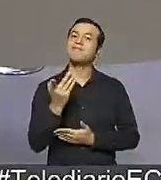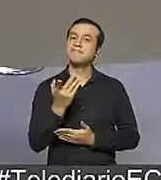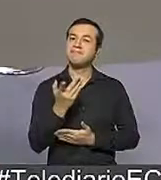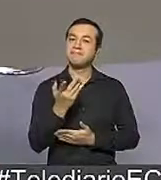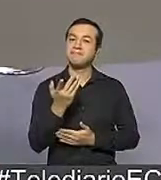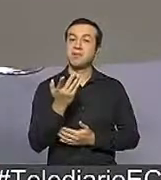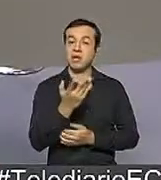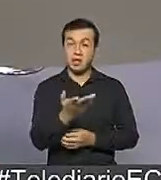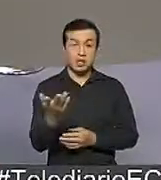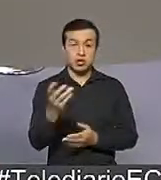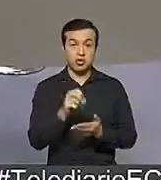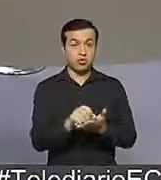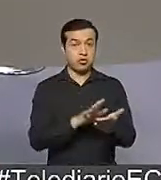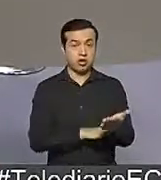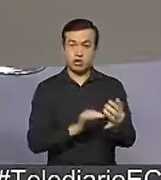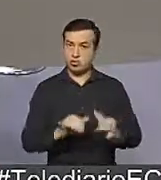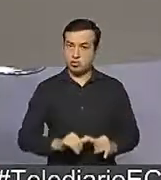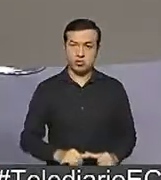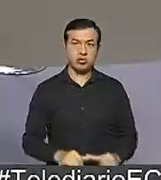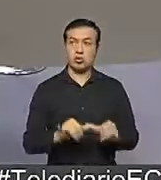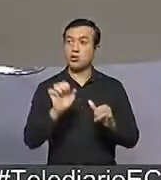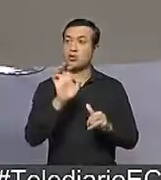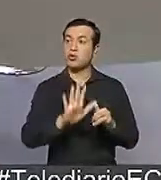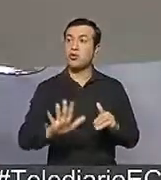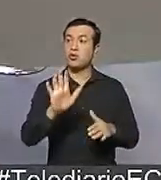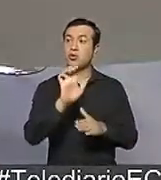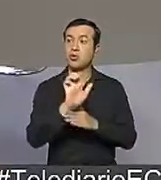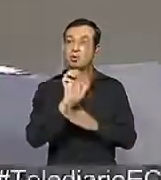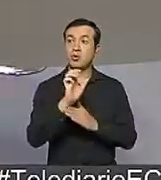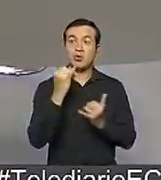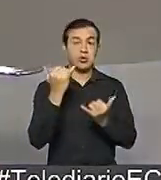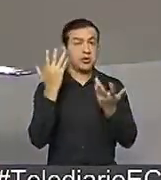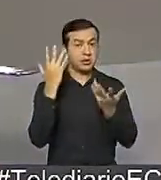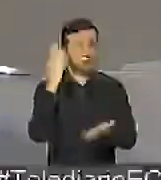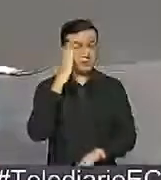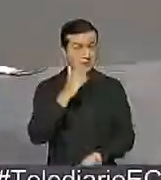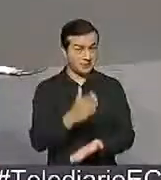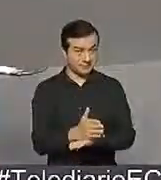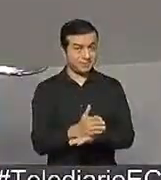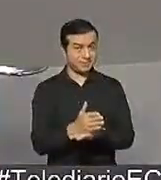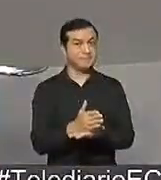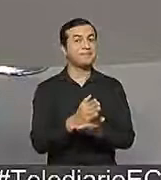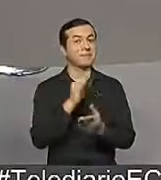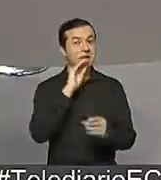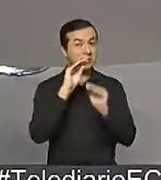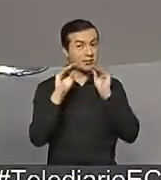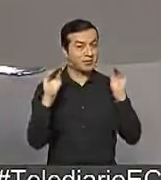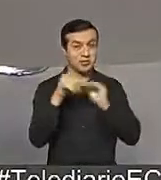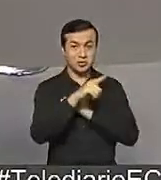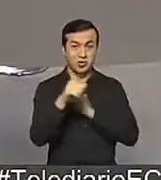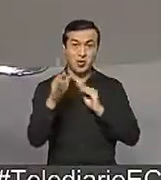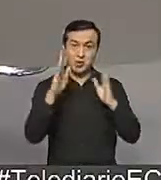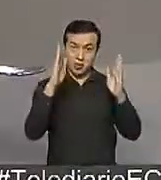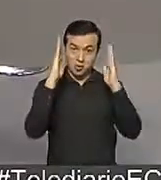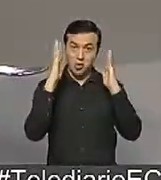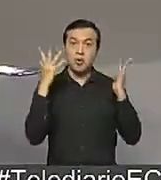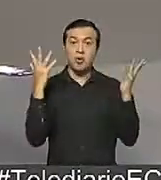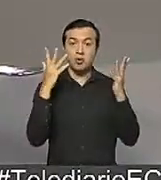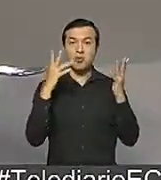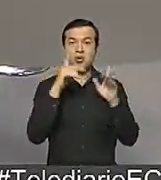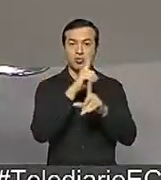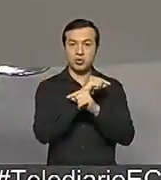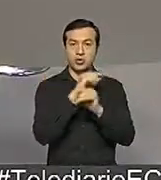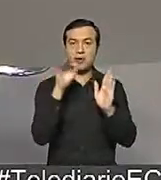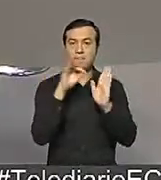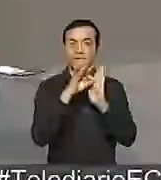que este tipo de proyectos sigan adelante en el Ecuador. Nosotros con esto nos vamos a una pausa, pero les recordamos que pueden seguirnos a través de Twitter